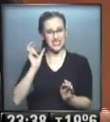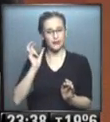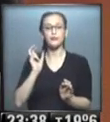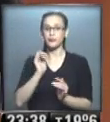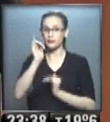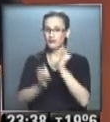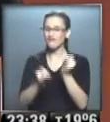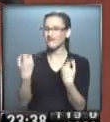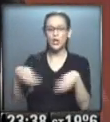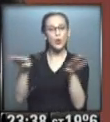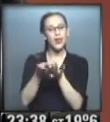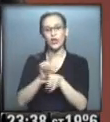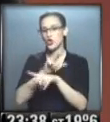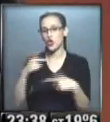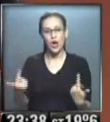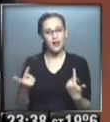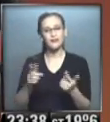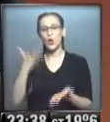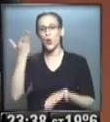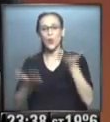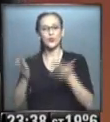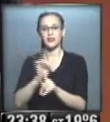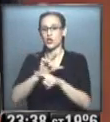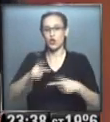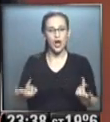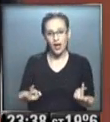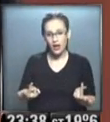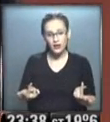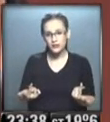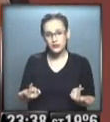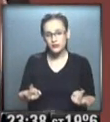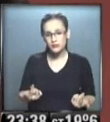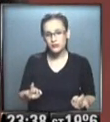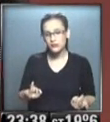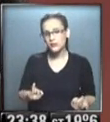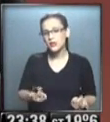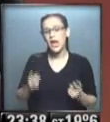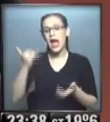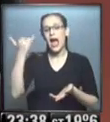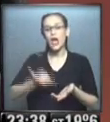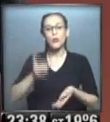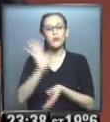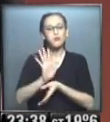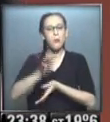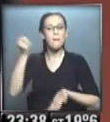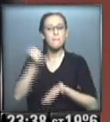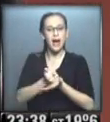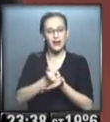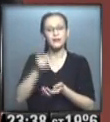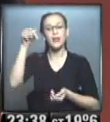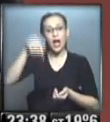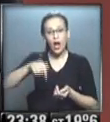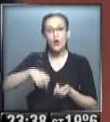decía, mucho más desigual, mucho más injusta que en el pasado, y que también tiene la marca de esta herencia pinochetista. Vamos a ver